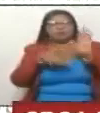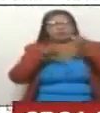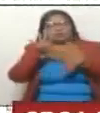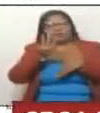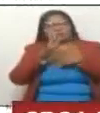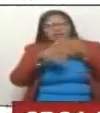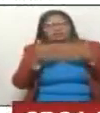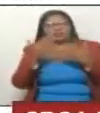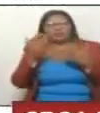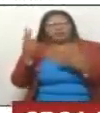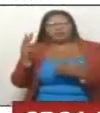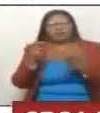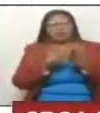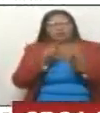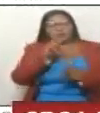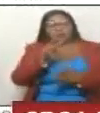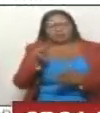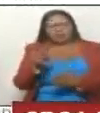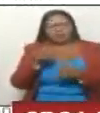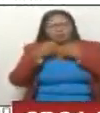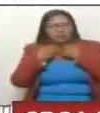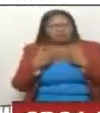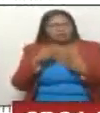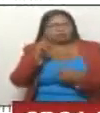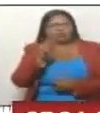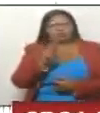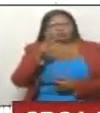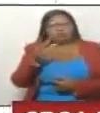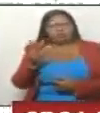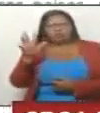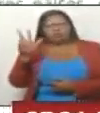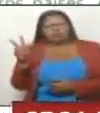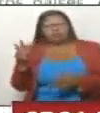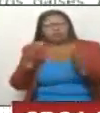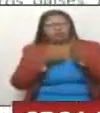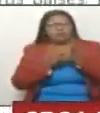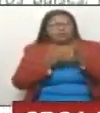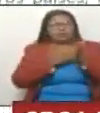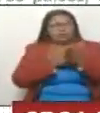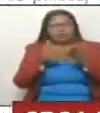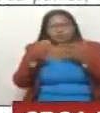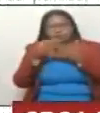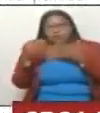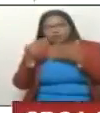2022 Venezuela perdió 232 mil millones de dólares.